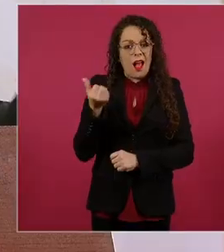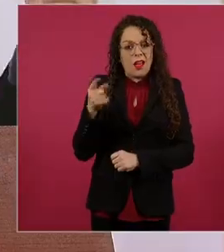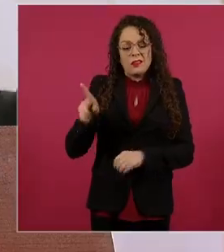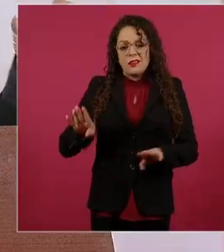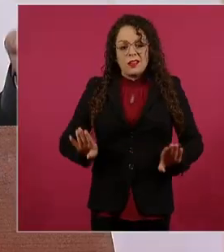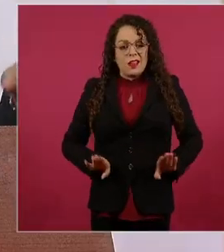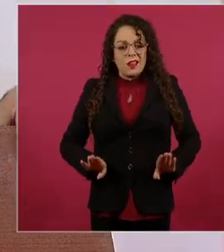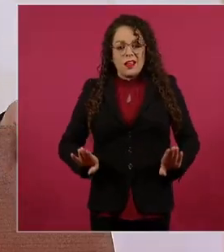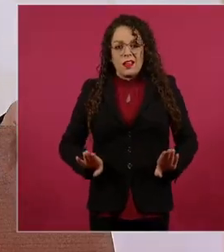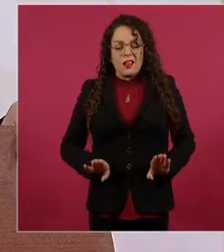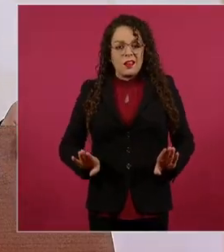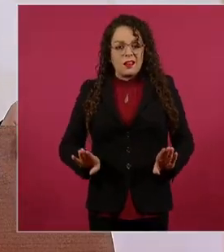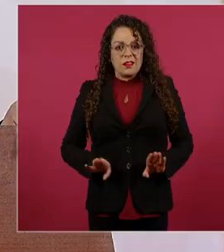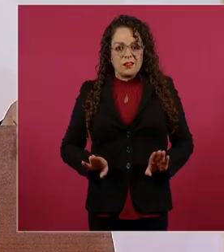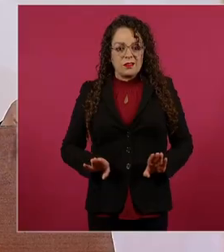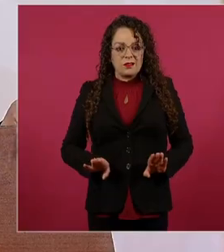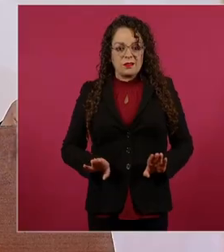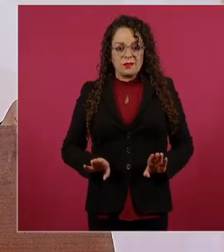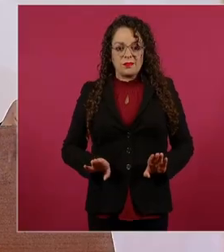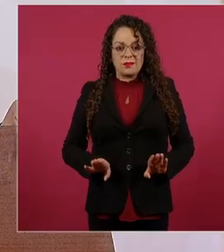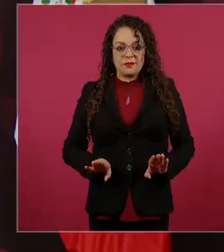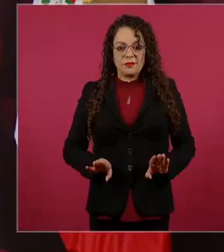quitarle la cámara